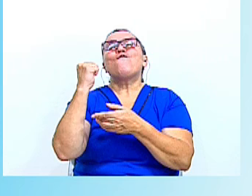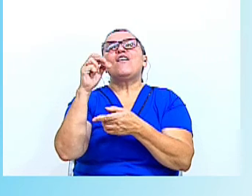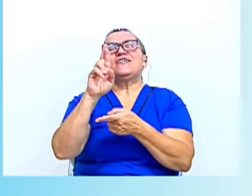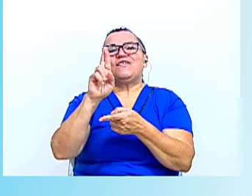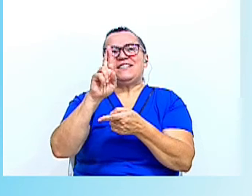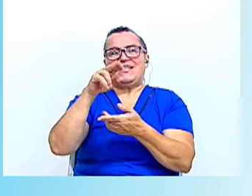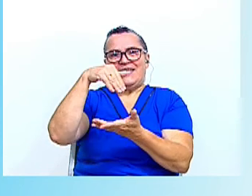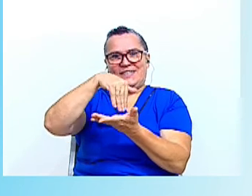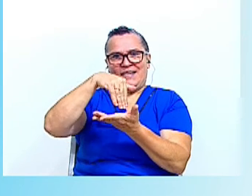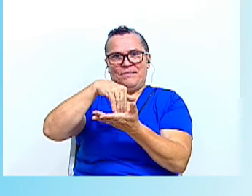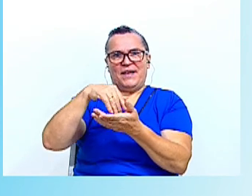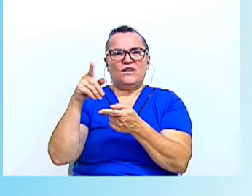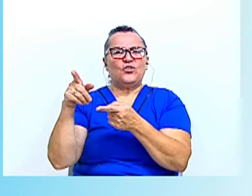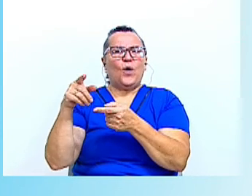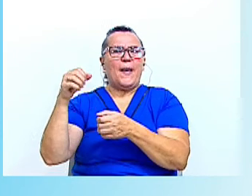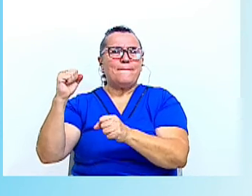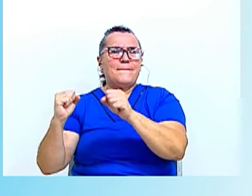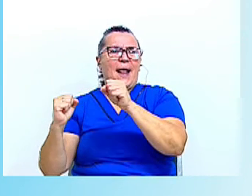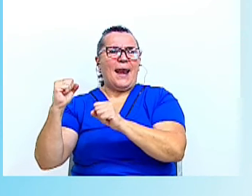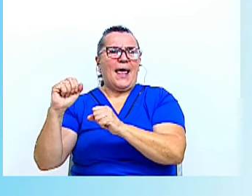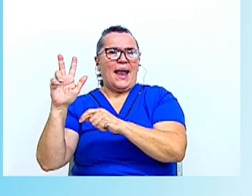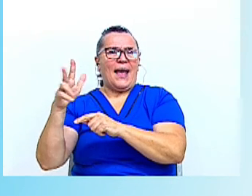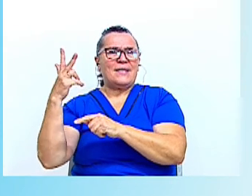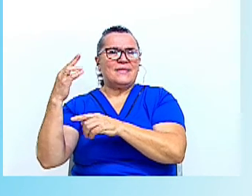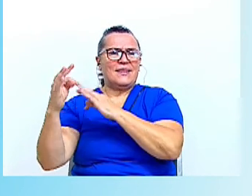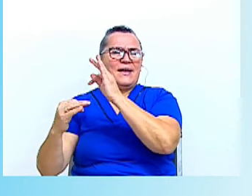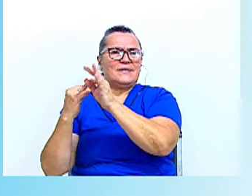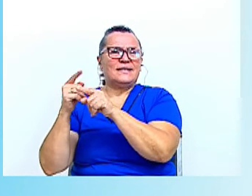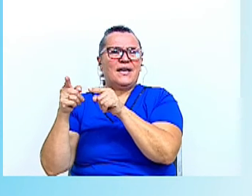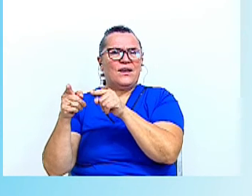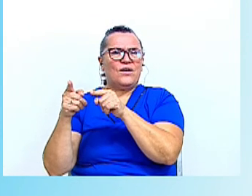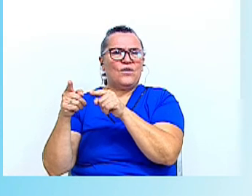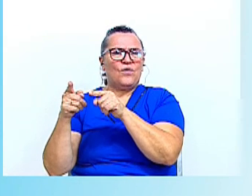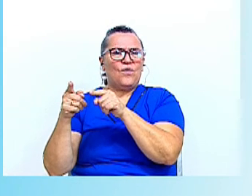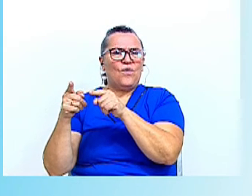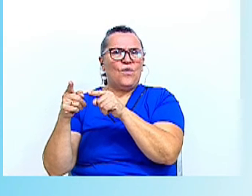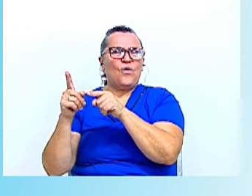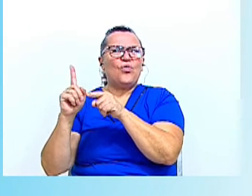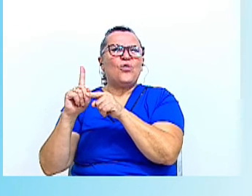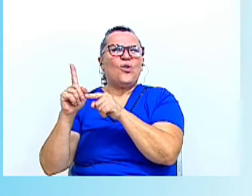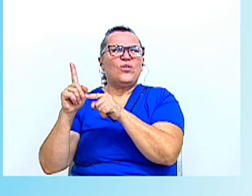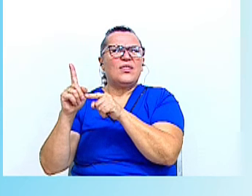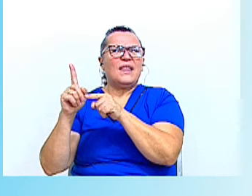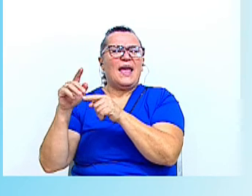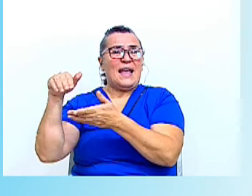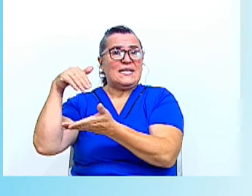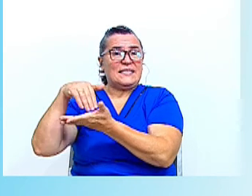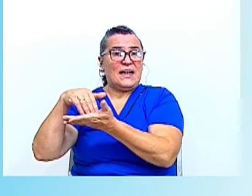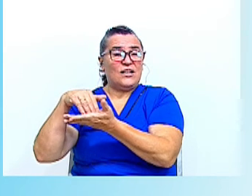Muy bien. Y las palancas de tercer género nos ofrecían